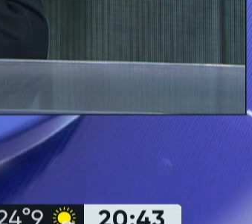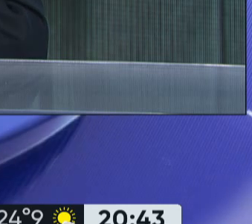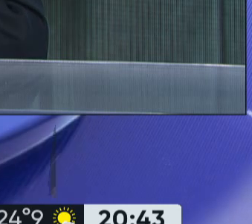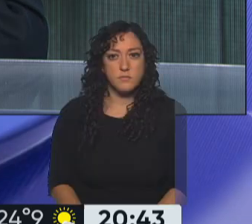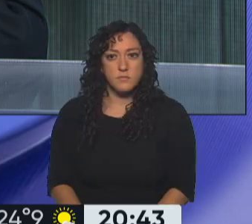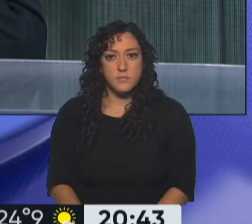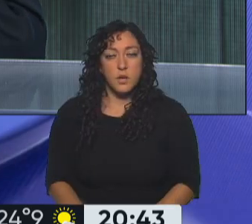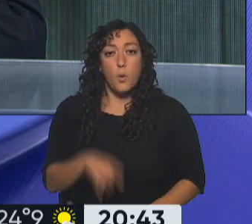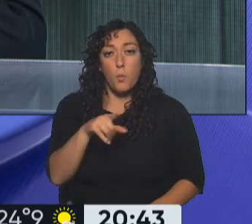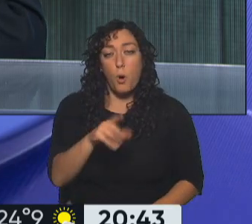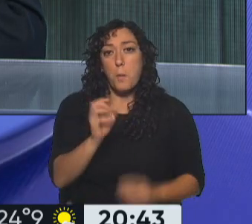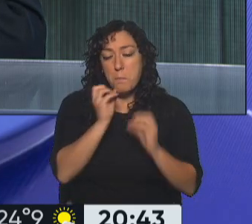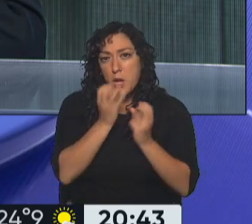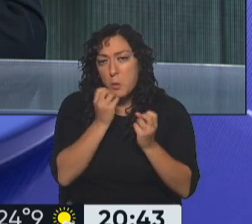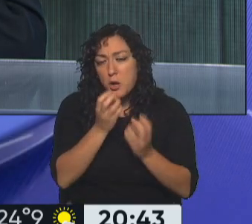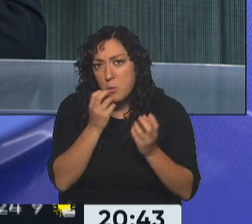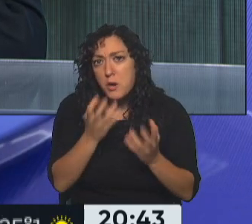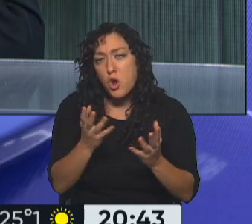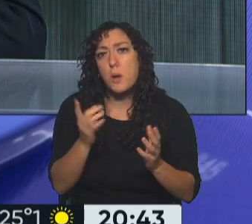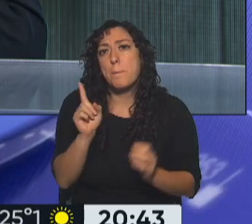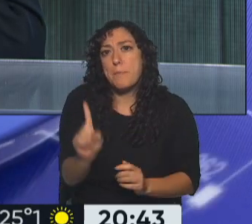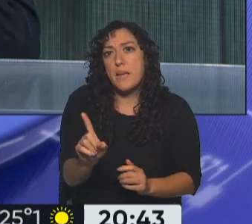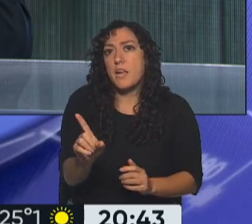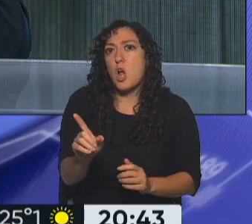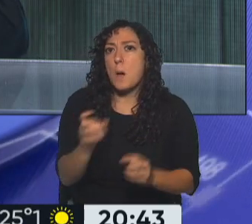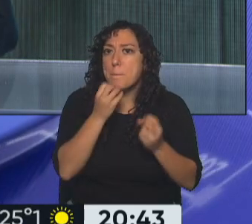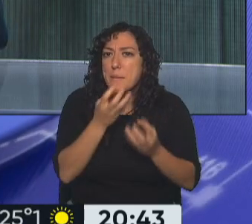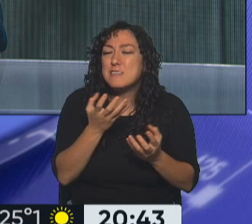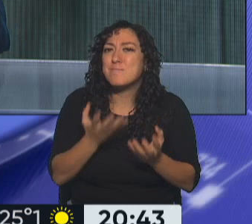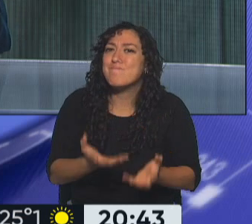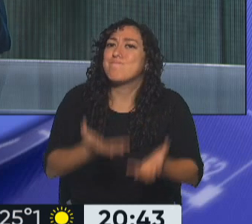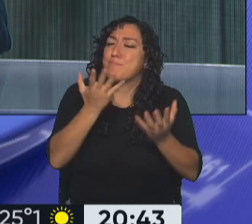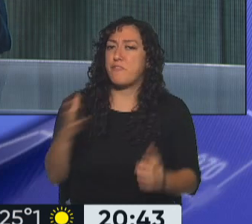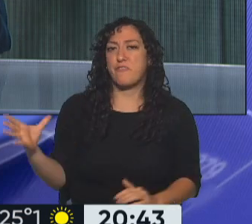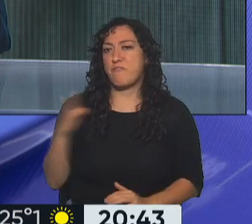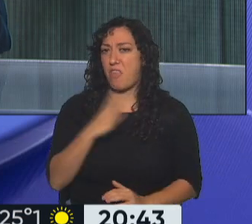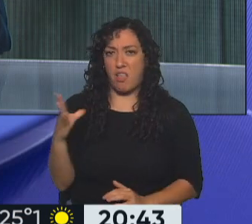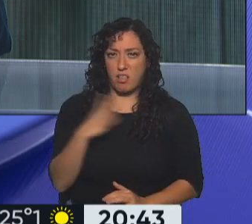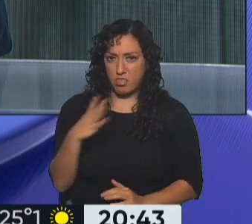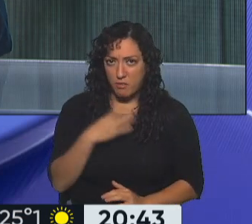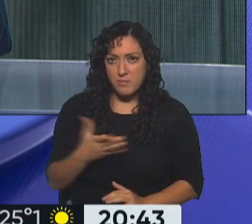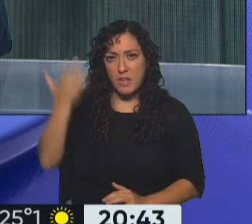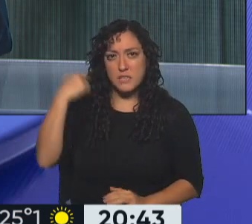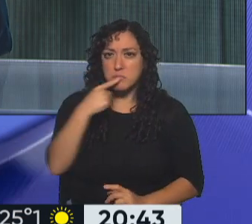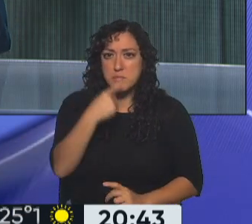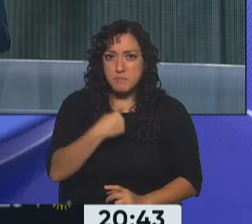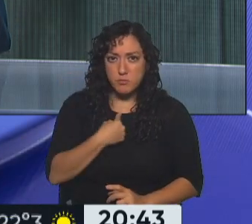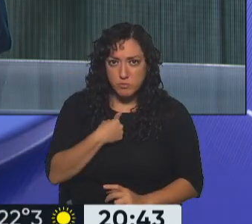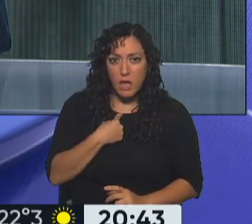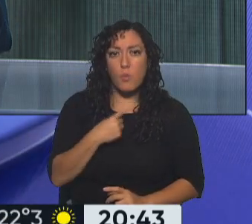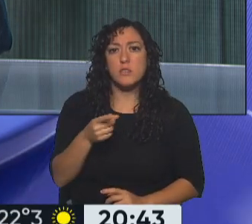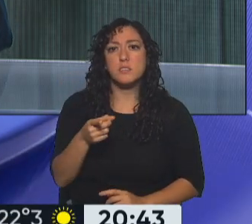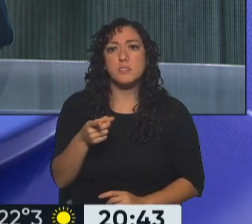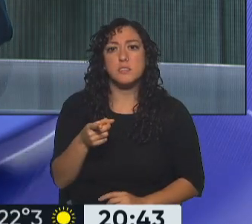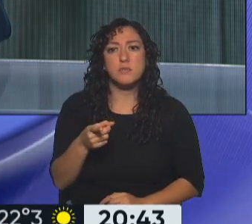mejoraste bastante, pero todavía tenés para mejorar. Y lo otro respecto a lo que vos me preguntabas es importante, porque está